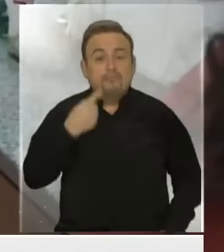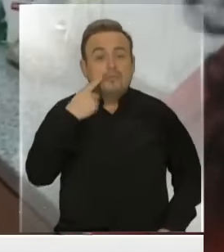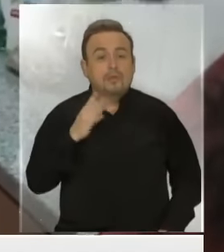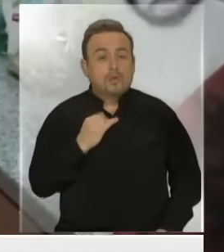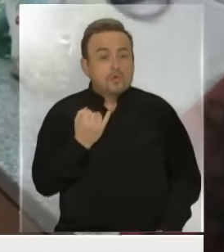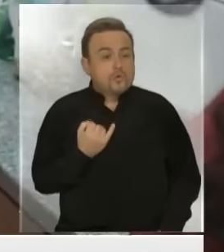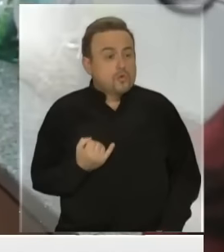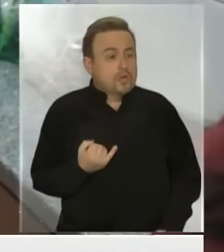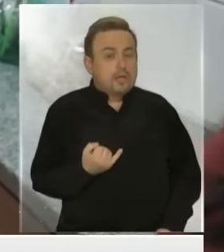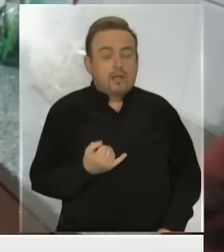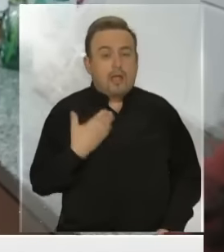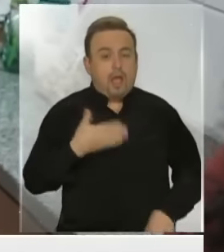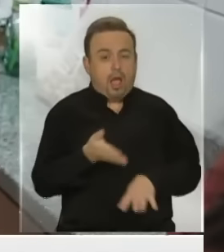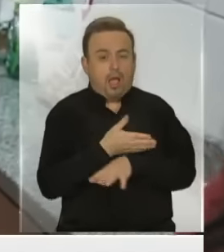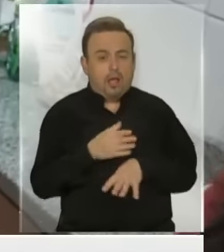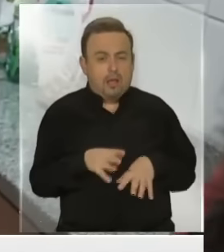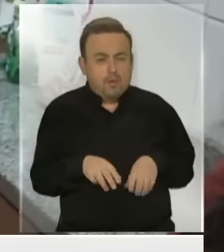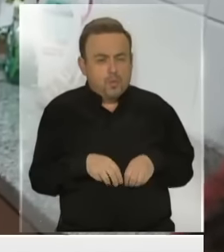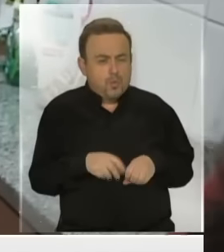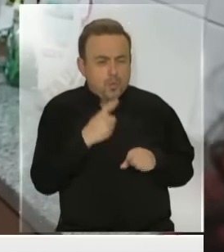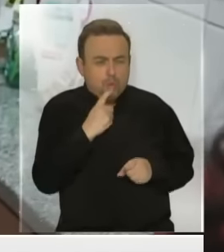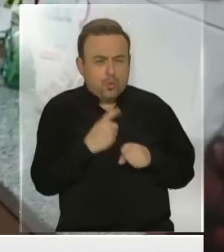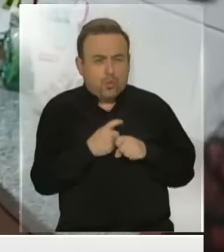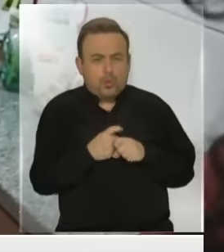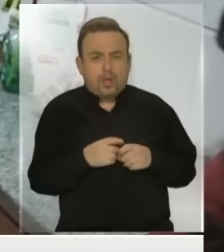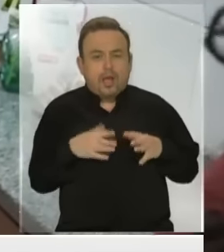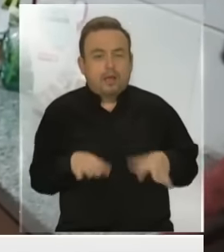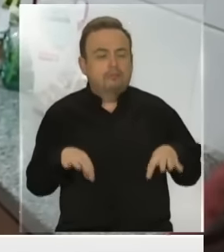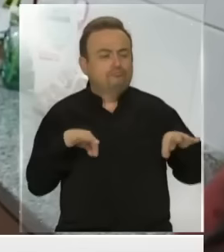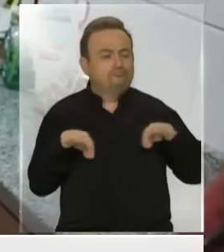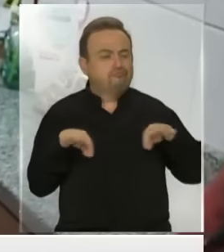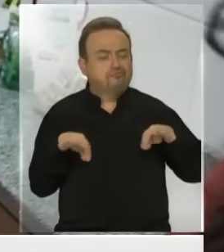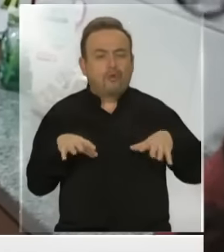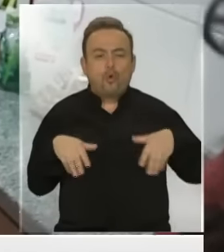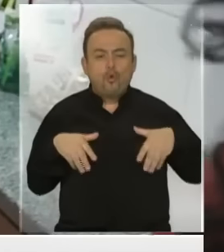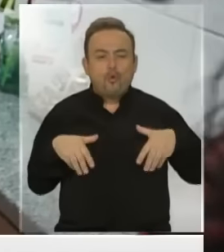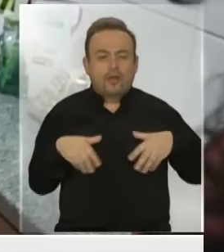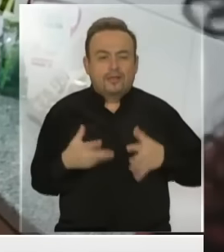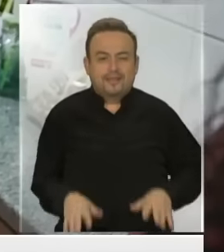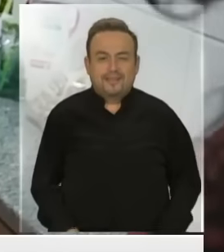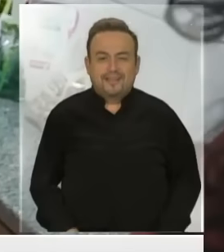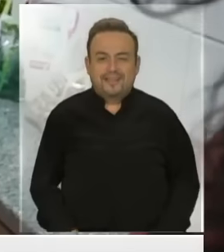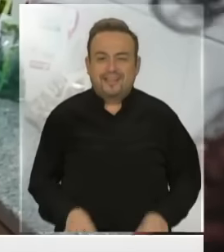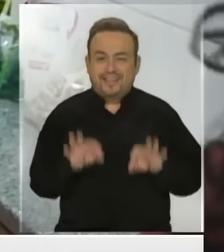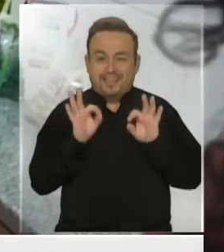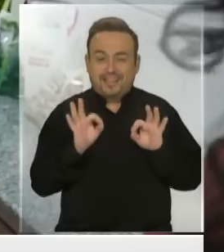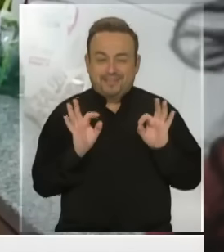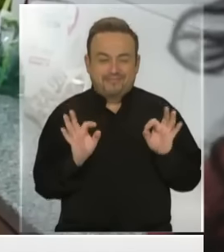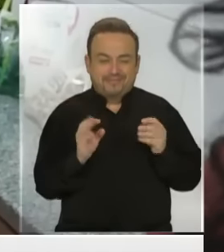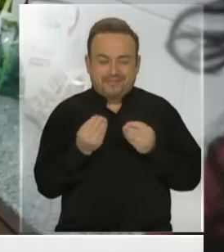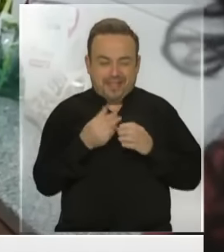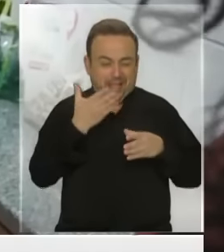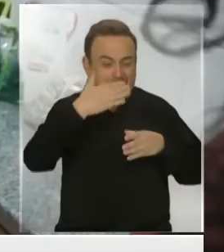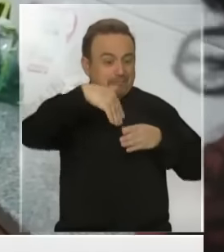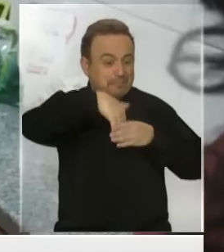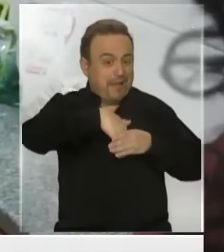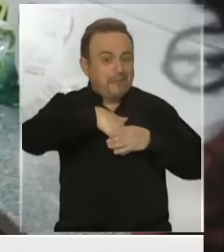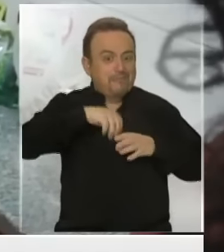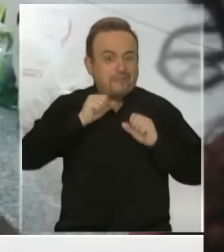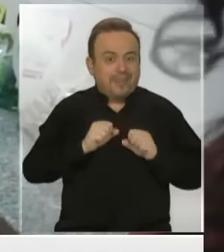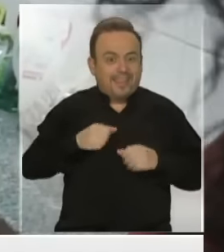antes eso no era? No, antes era pegadito al cuerpo. Ahora está. Está más me suelto. Me cabe una mano